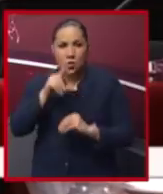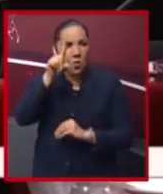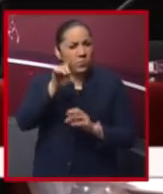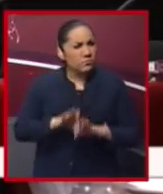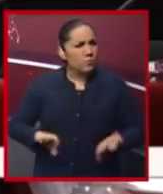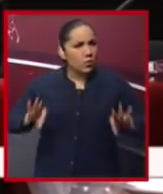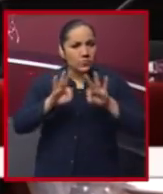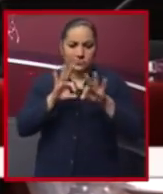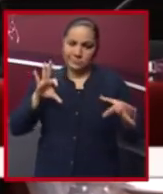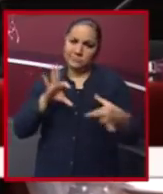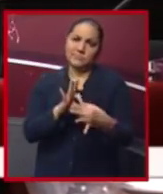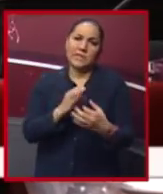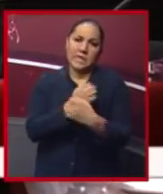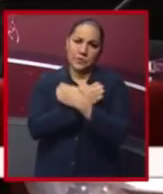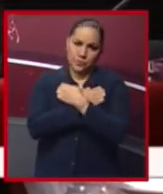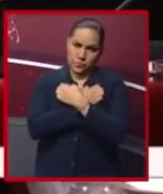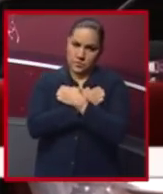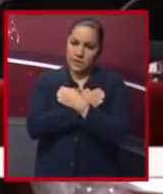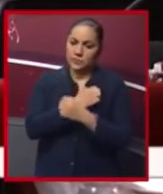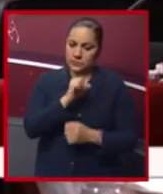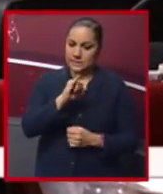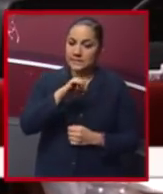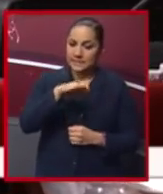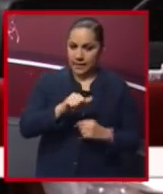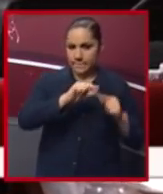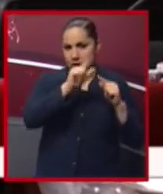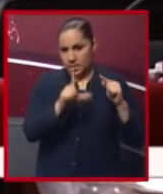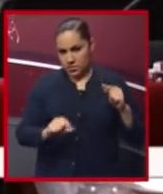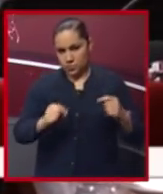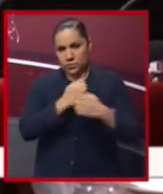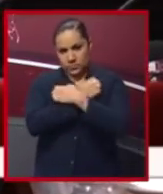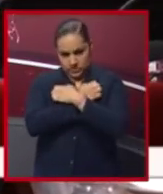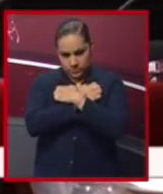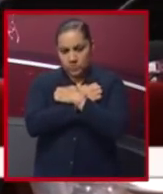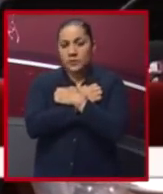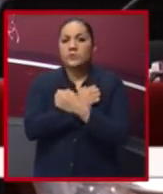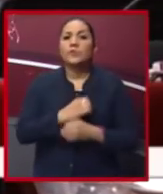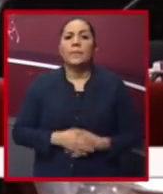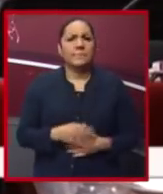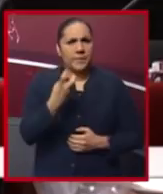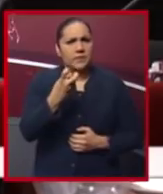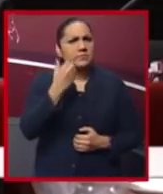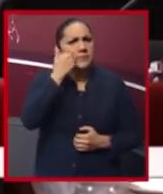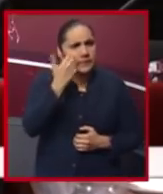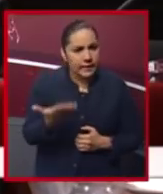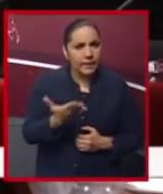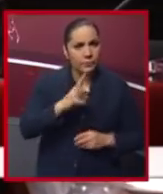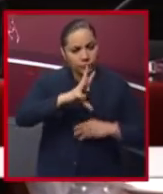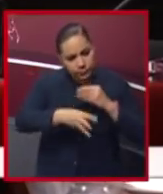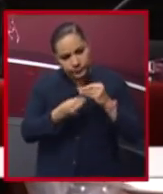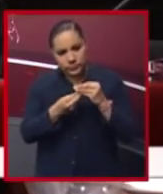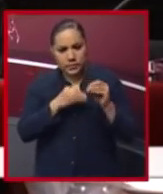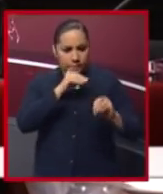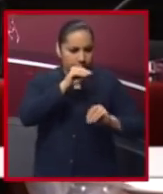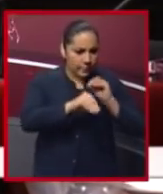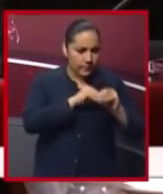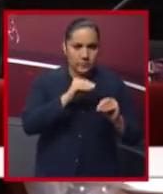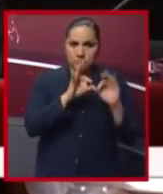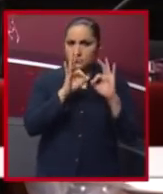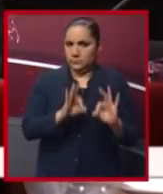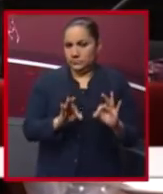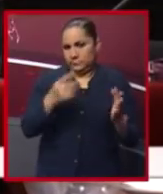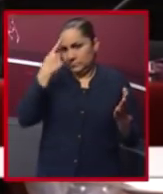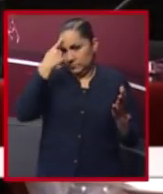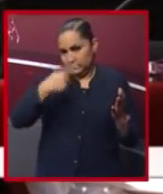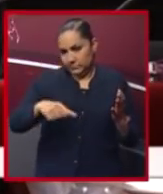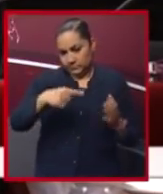nacional. Tendremos que presentar el mejor dictamen, recuperando pues todo el sentir de los